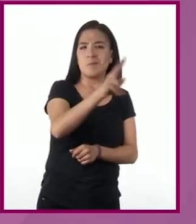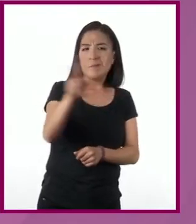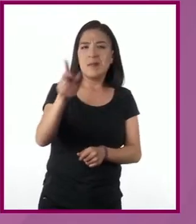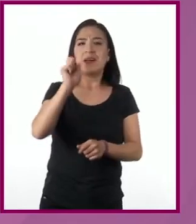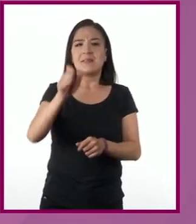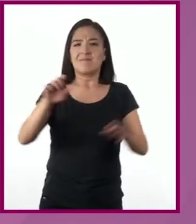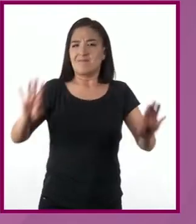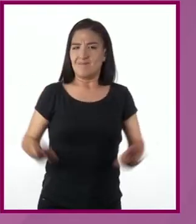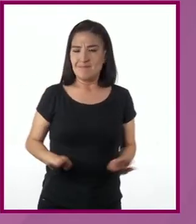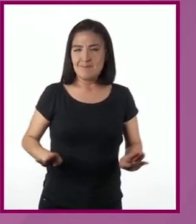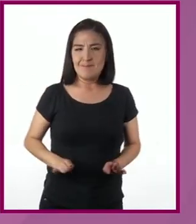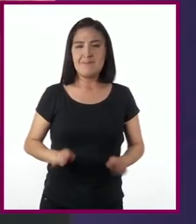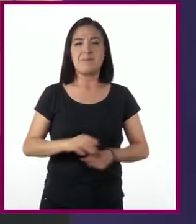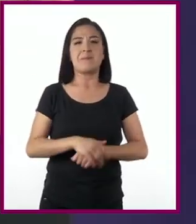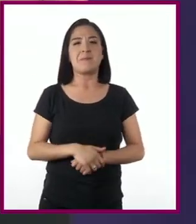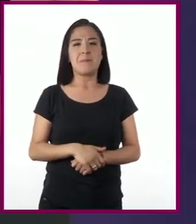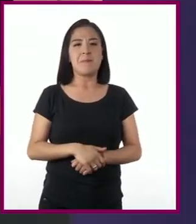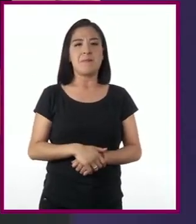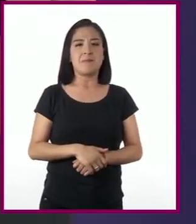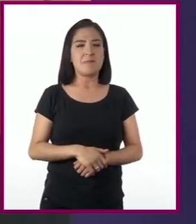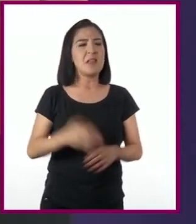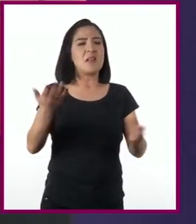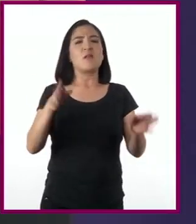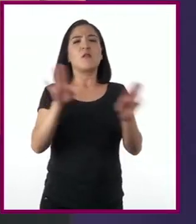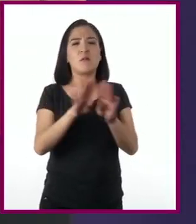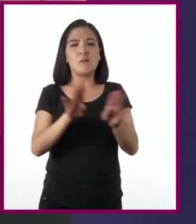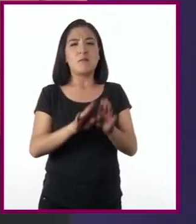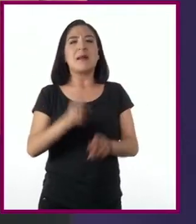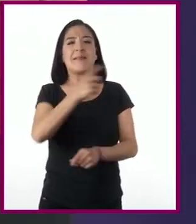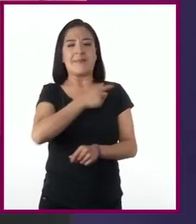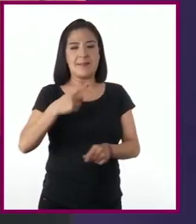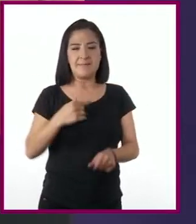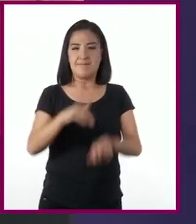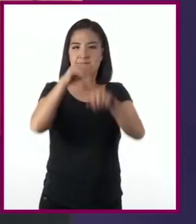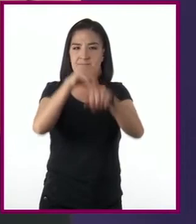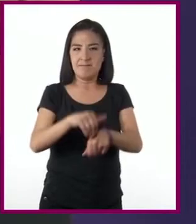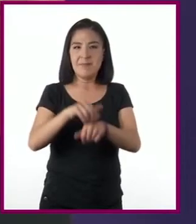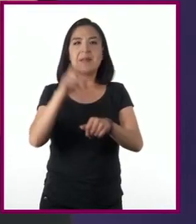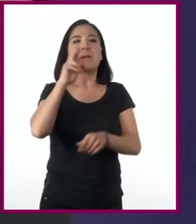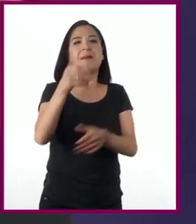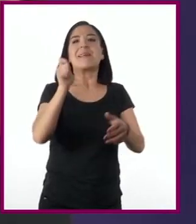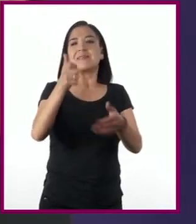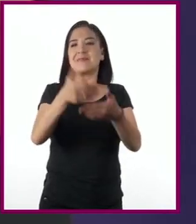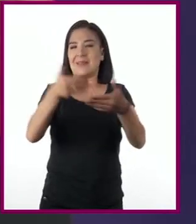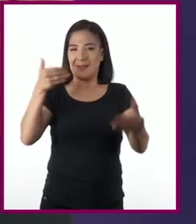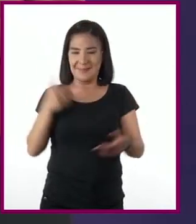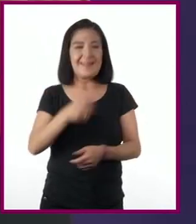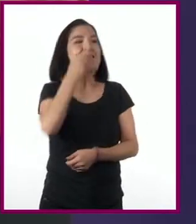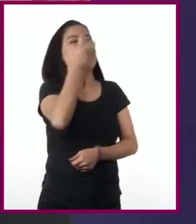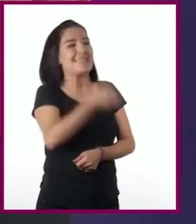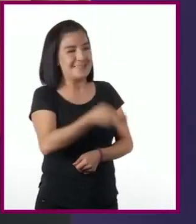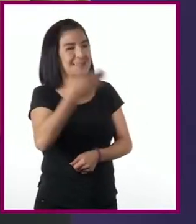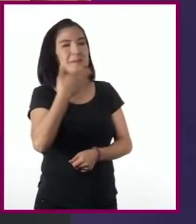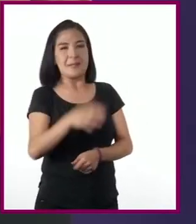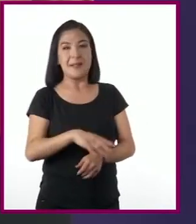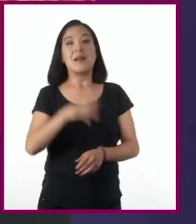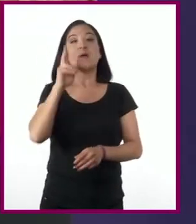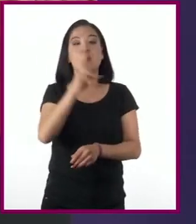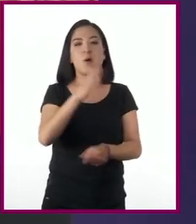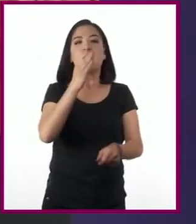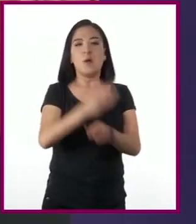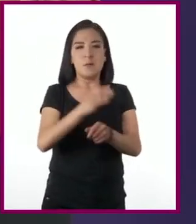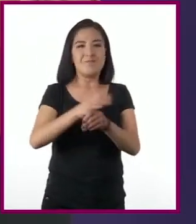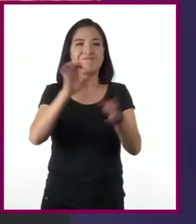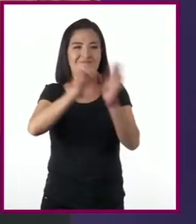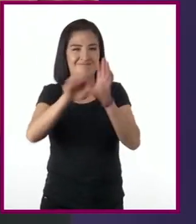observando su conducta. O como deberán acatar, que veíamos antes, ¿no? Precisamente, como ya lo vieron